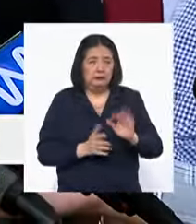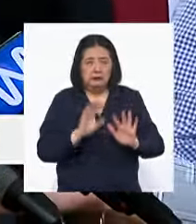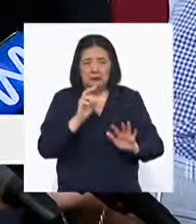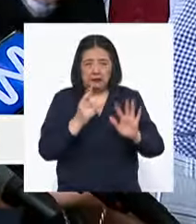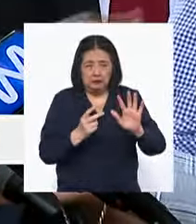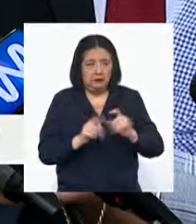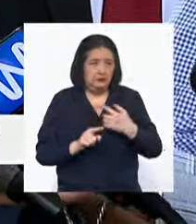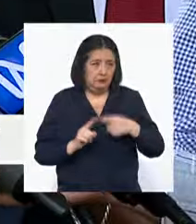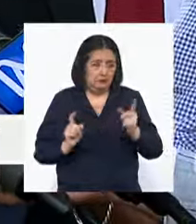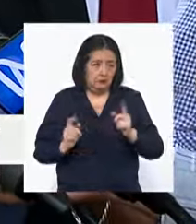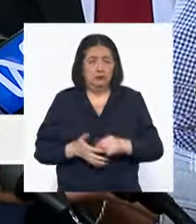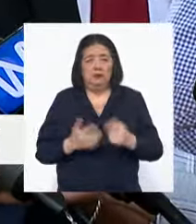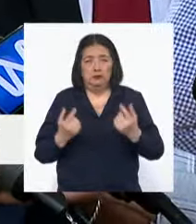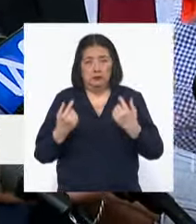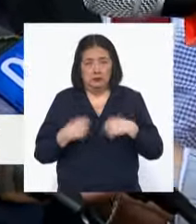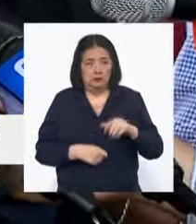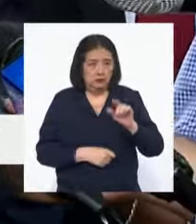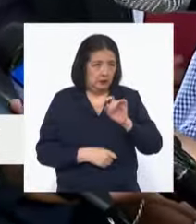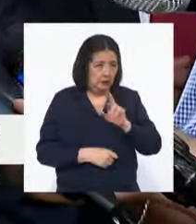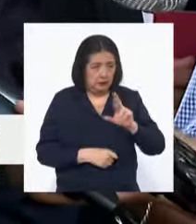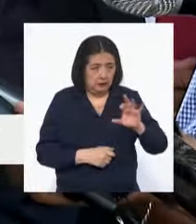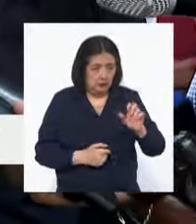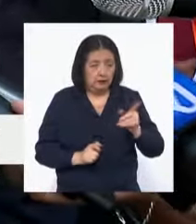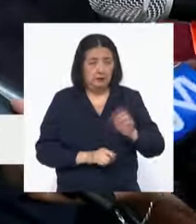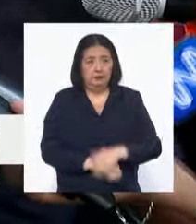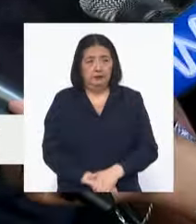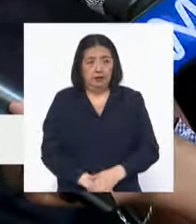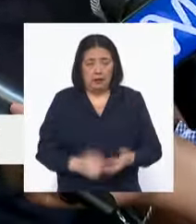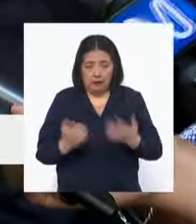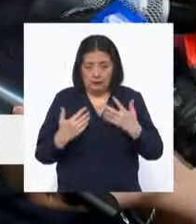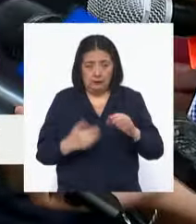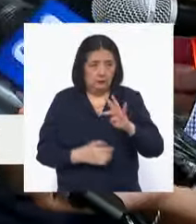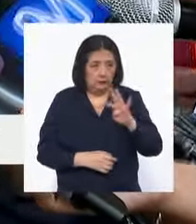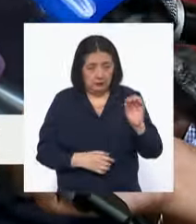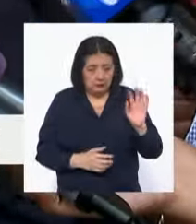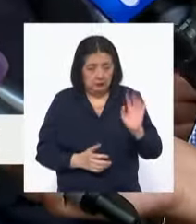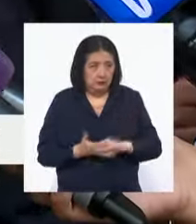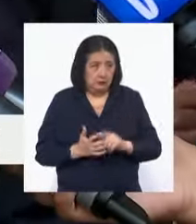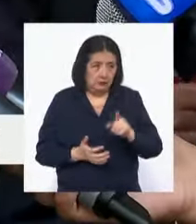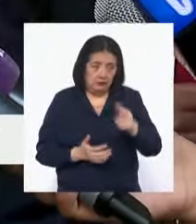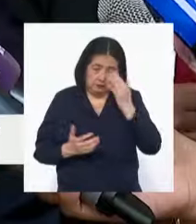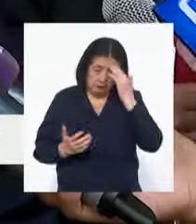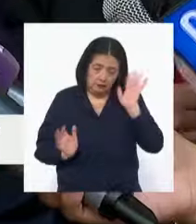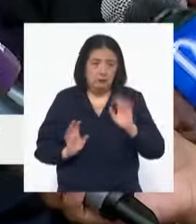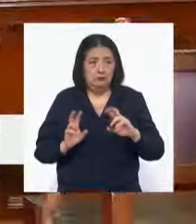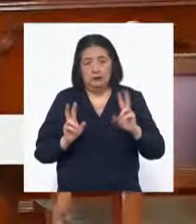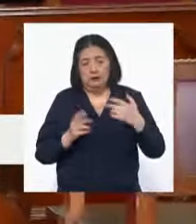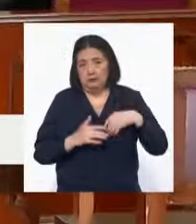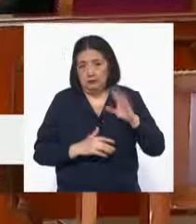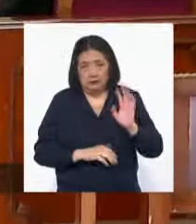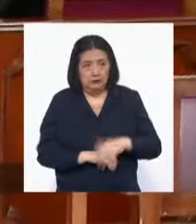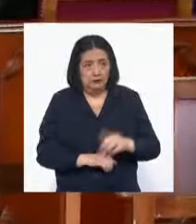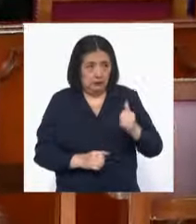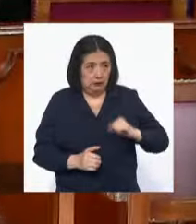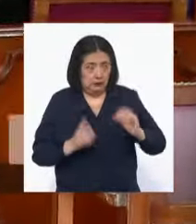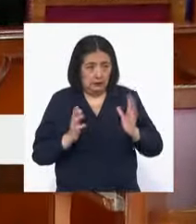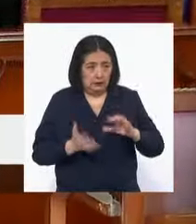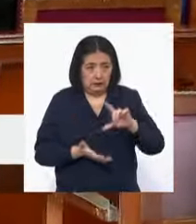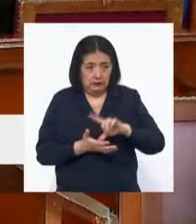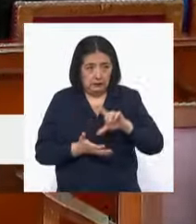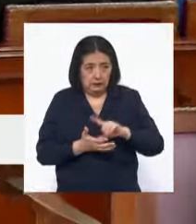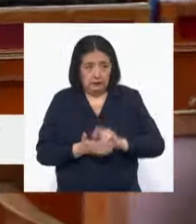llegar a 17, pero el doctor García Belaúnde, Vitocho, habla de 40. Y él conoce el tema de mucho antes que yo, ¿no? El alcalde de Lima, Rafael